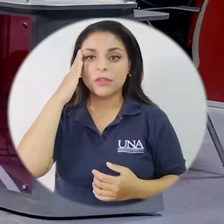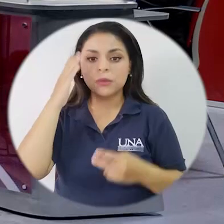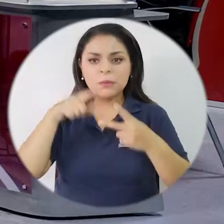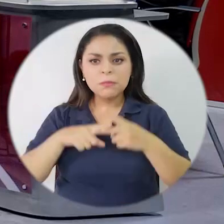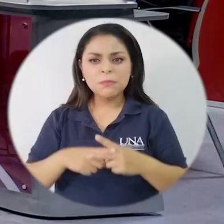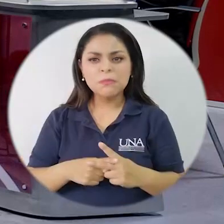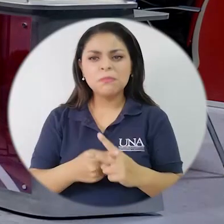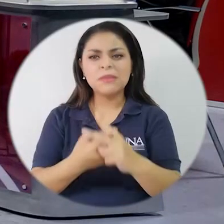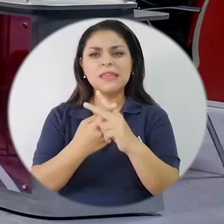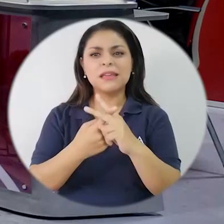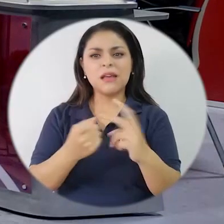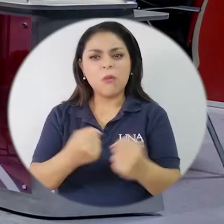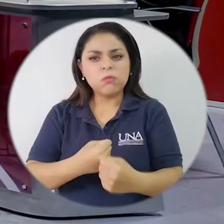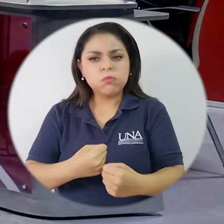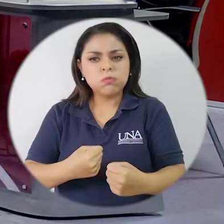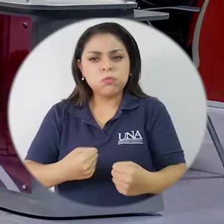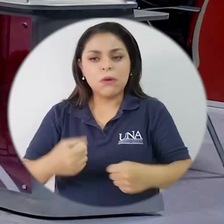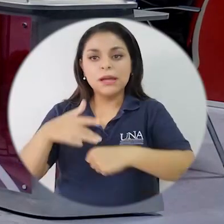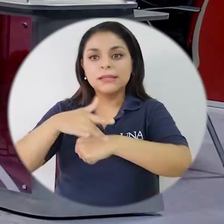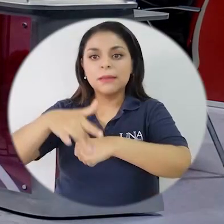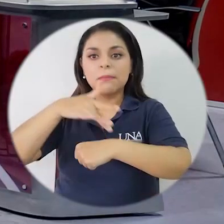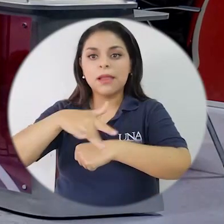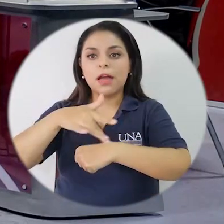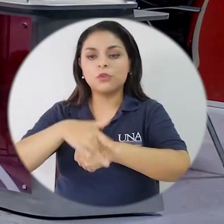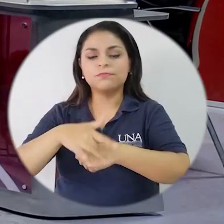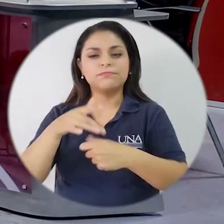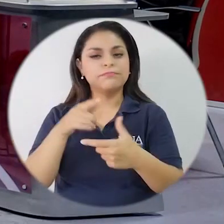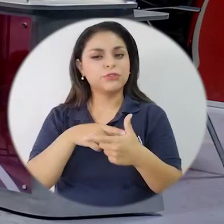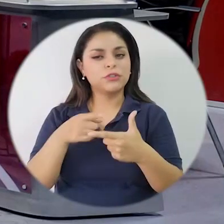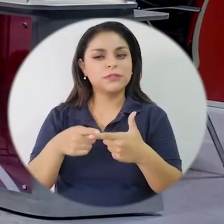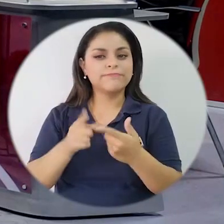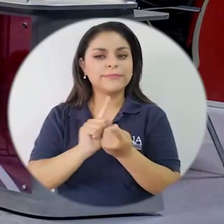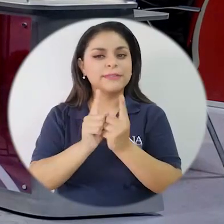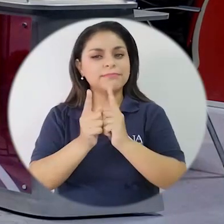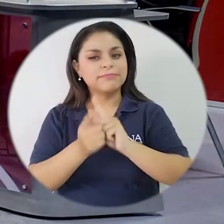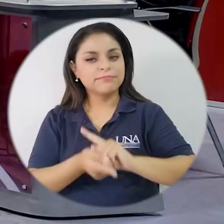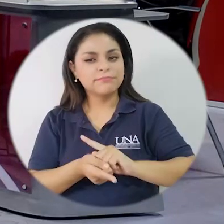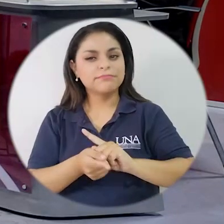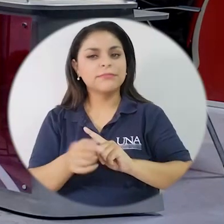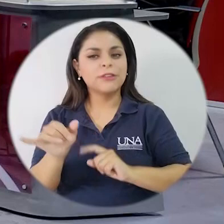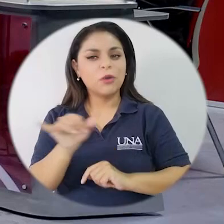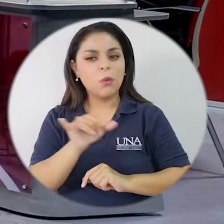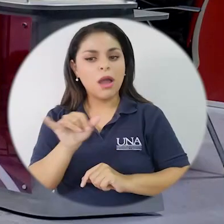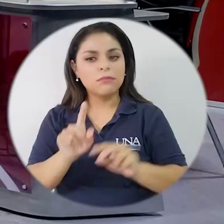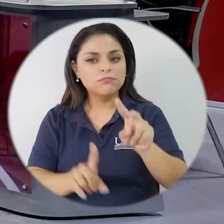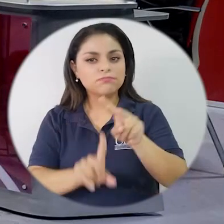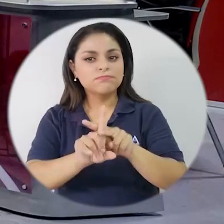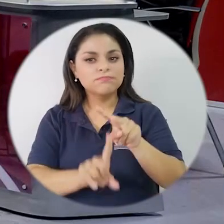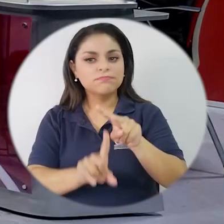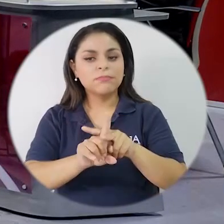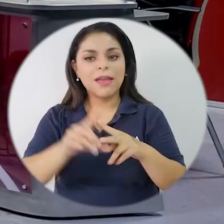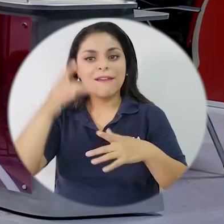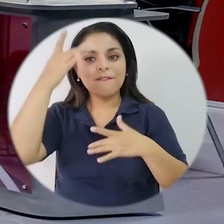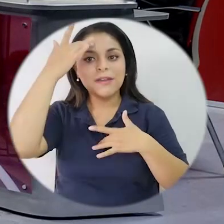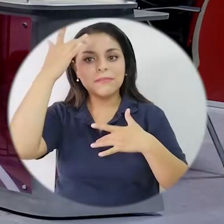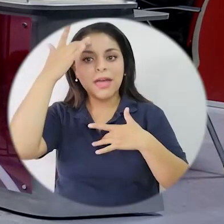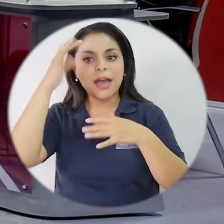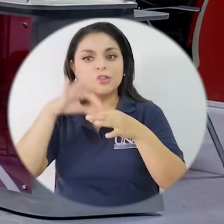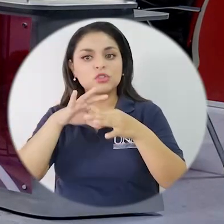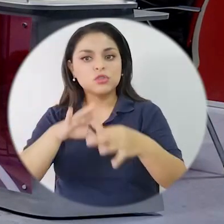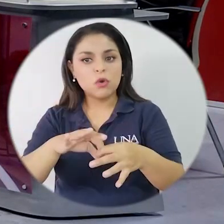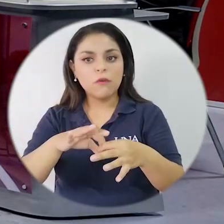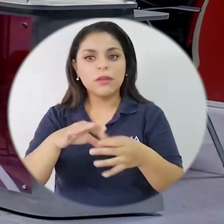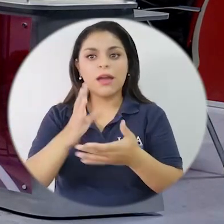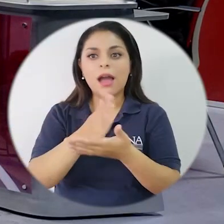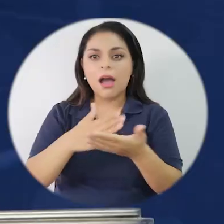con estas condiciones desde más temprana edad, pues también se traduce en que aparezcan enfermedades relacionadas, ¿verdad?, con estilos de